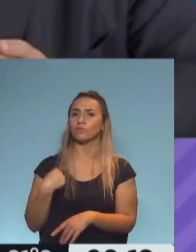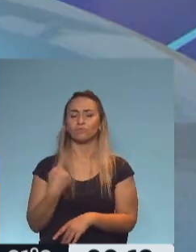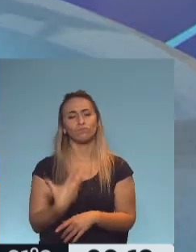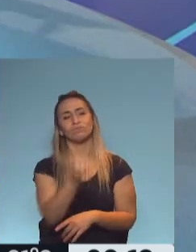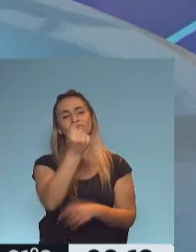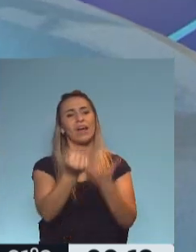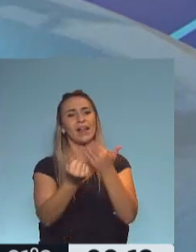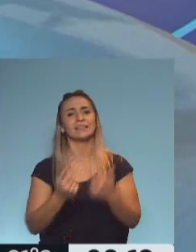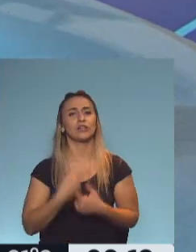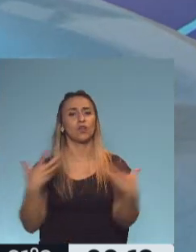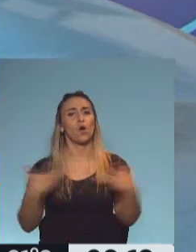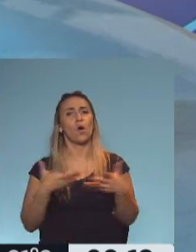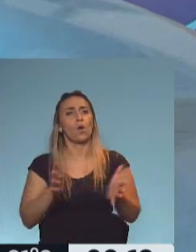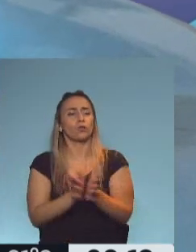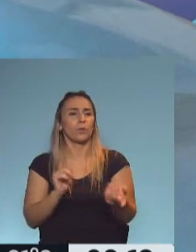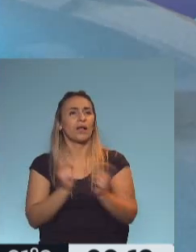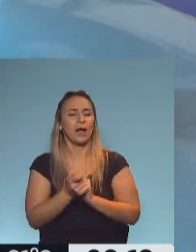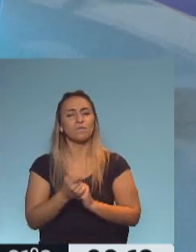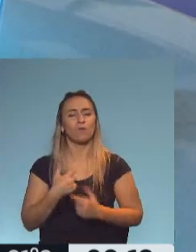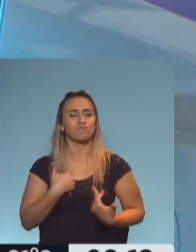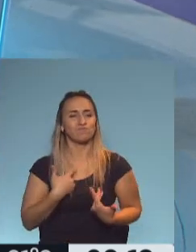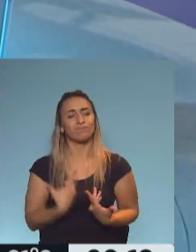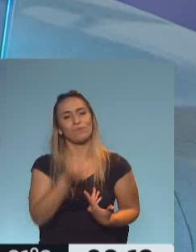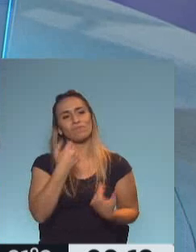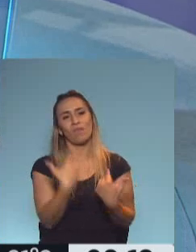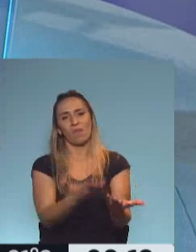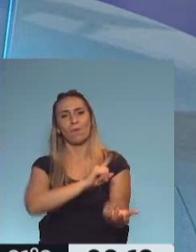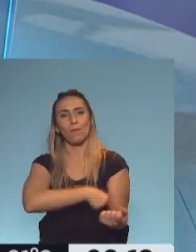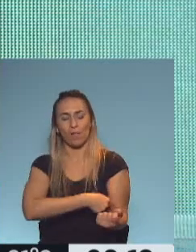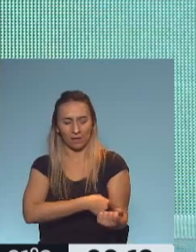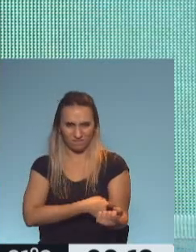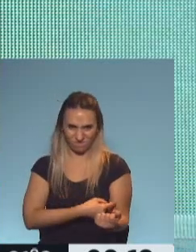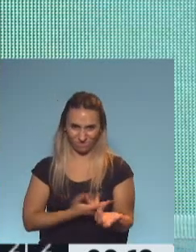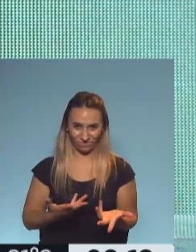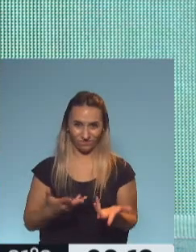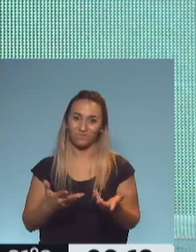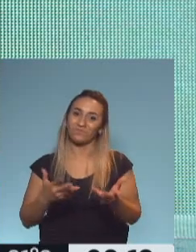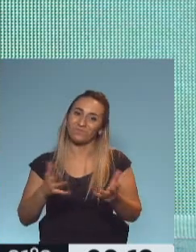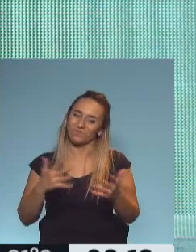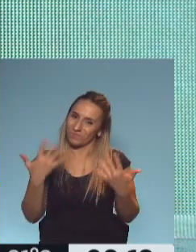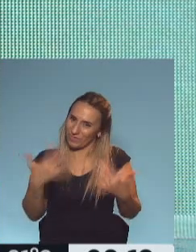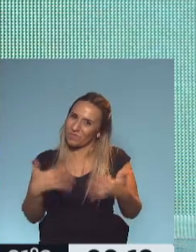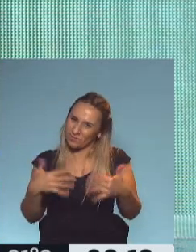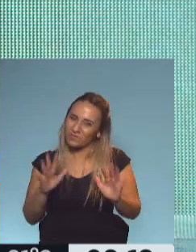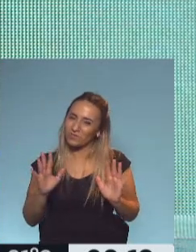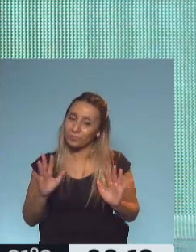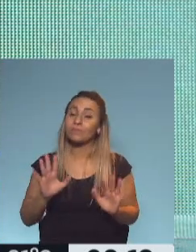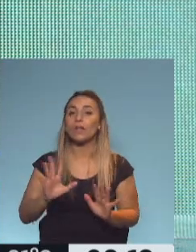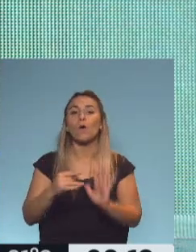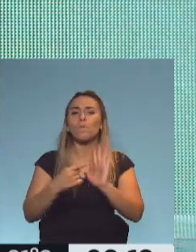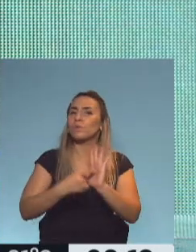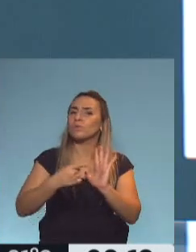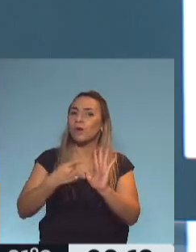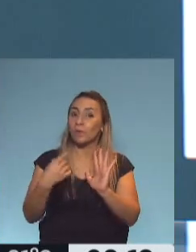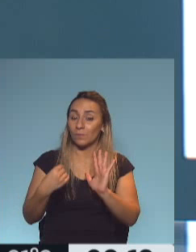Bueno, mucho en las redes sociales para analizar, pero me parece que es eso, la postura bastante beligerante, ¿no? Sí, me parece que el dato del día, no hay